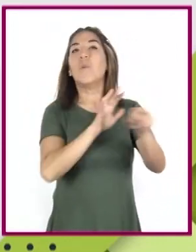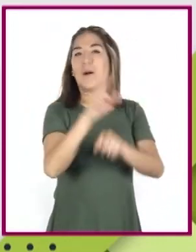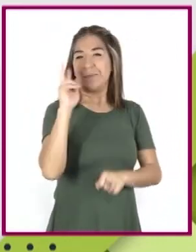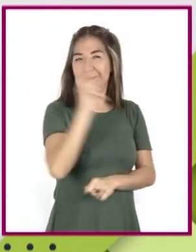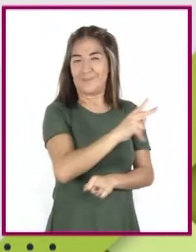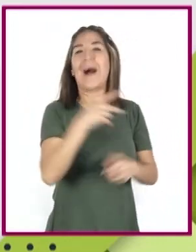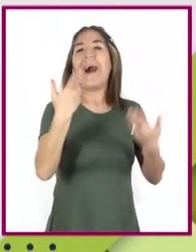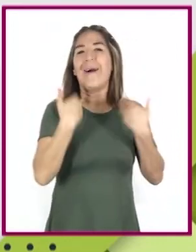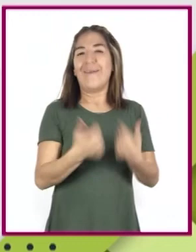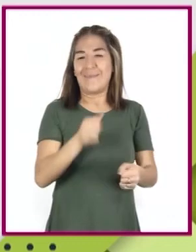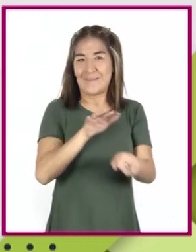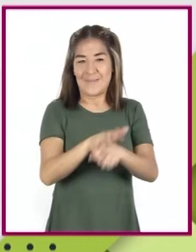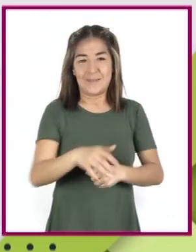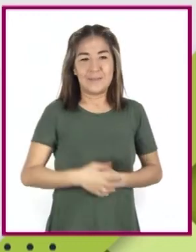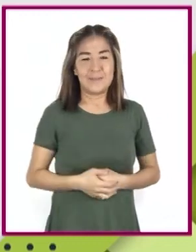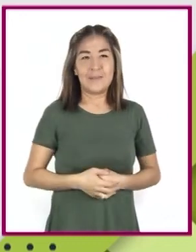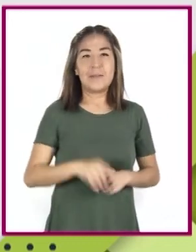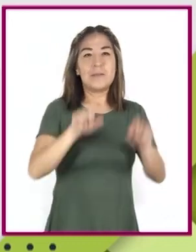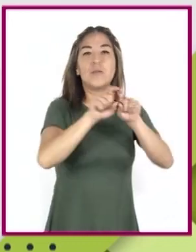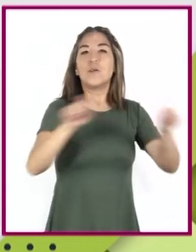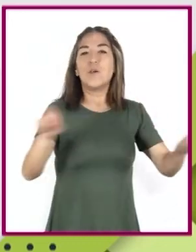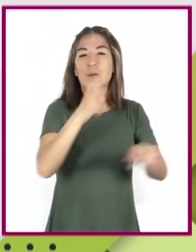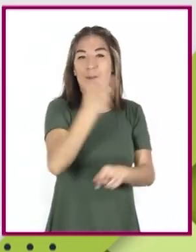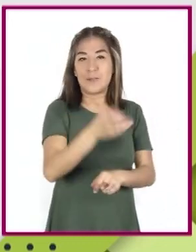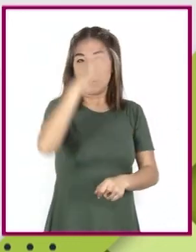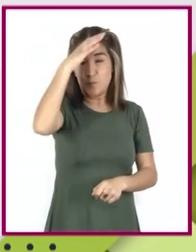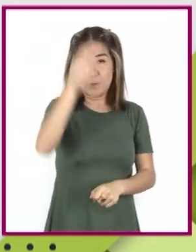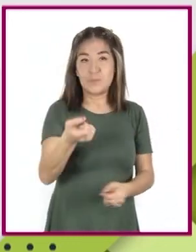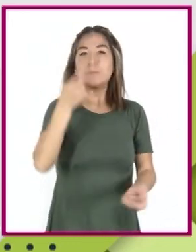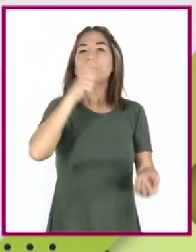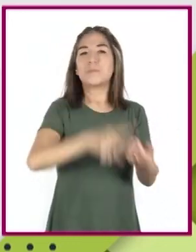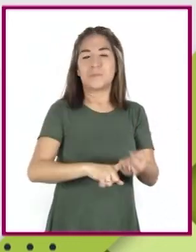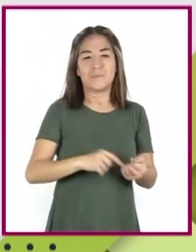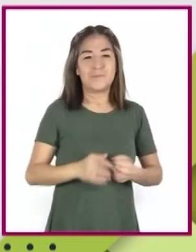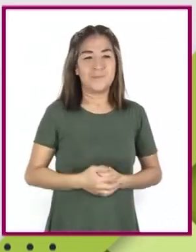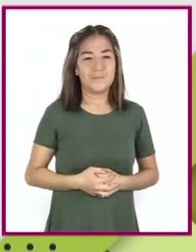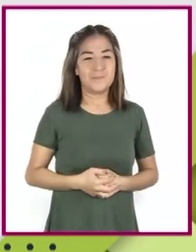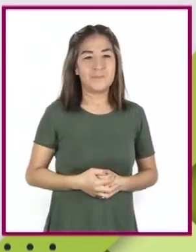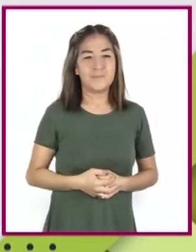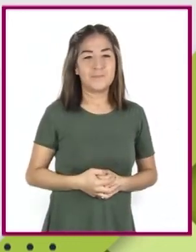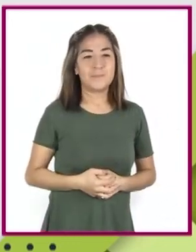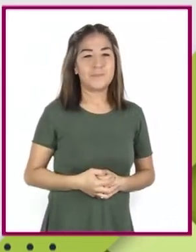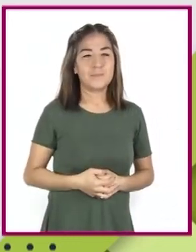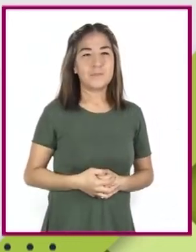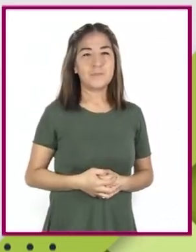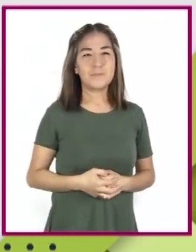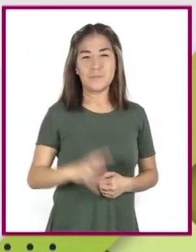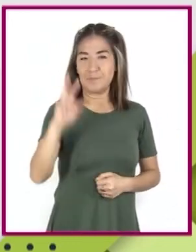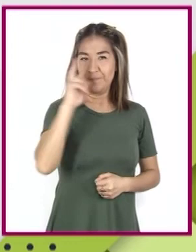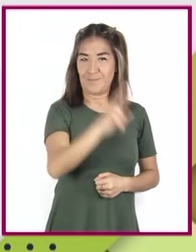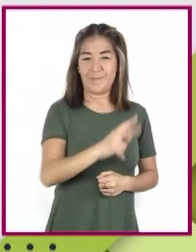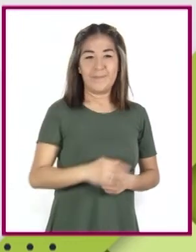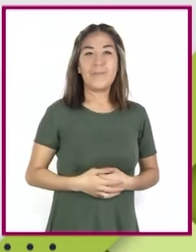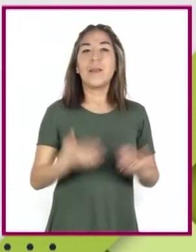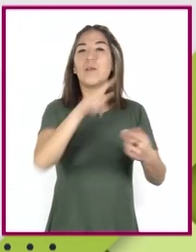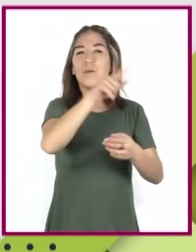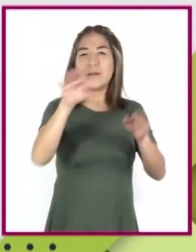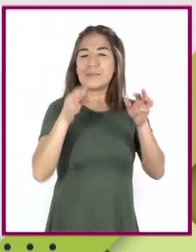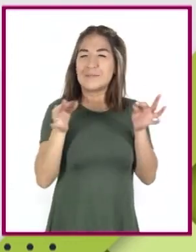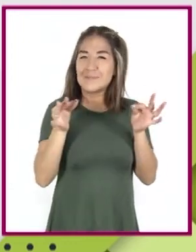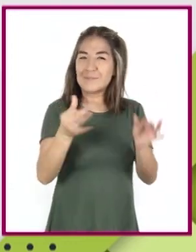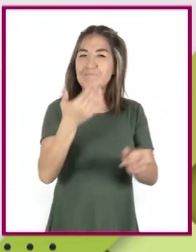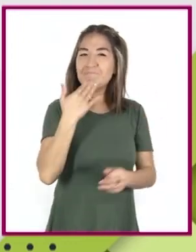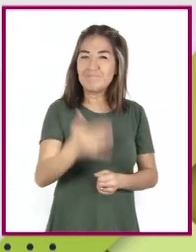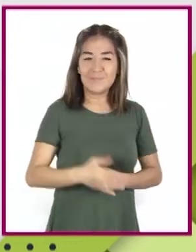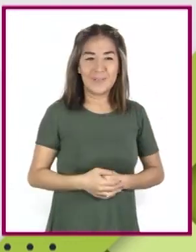El párrafo sin sentido que contiene el concepto es el siguiente. Observen con detenimiento